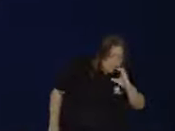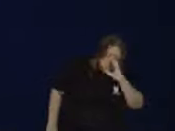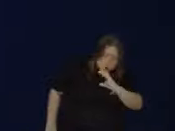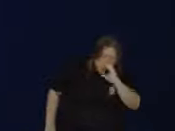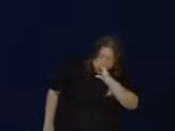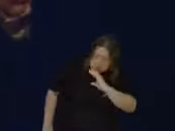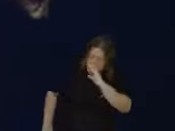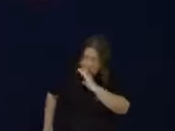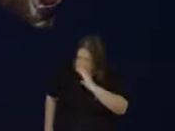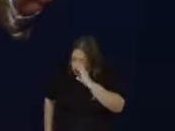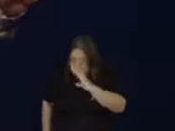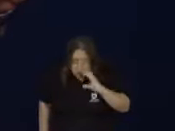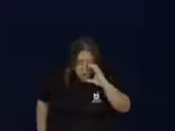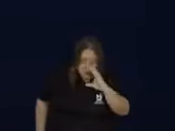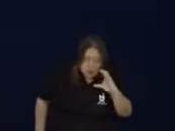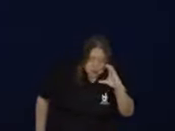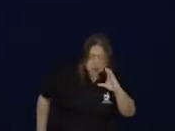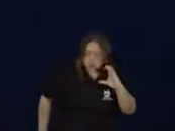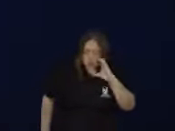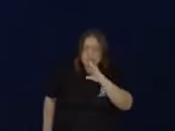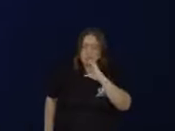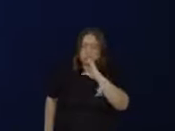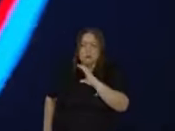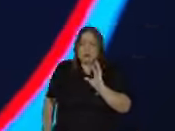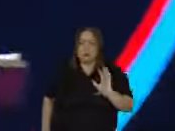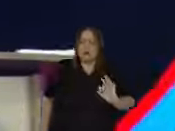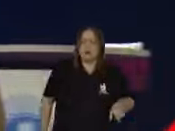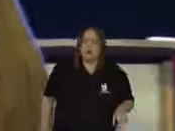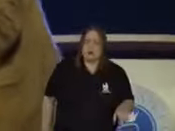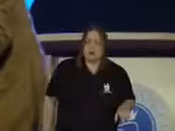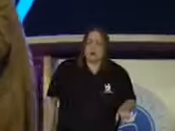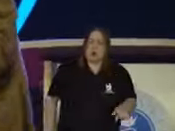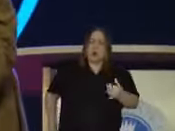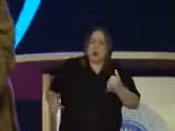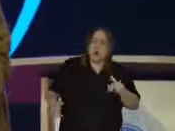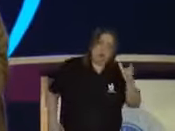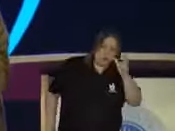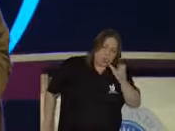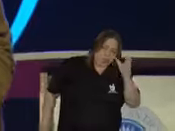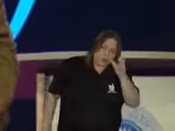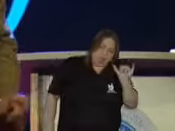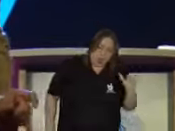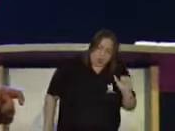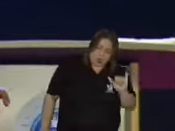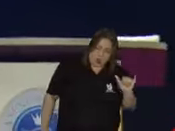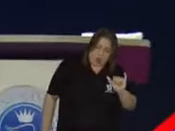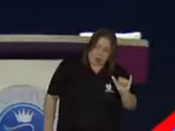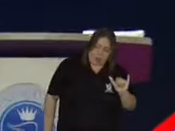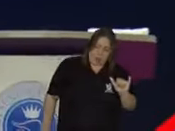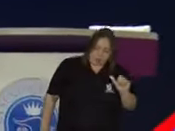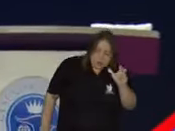buscando, buscando. ¿Y qué está haciendo el diablo hoy? El león rugiente está.